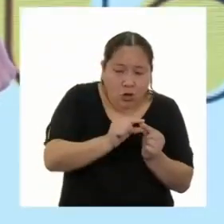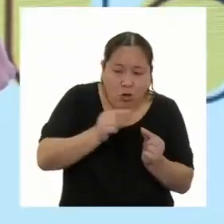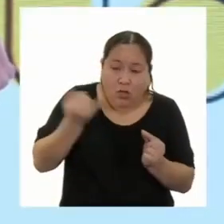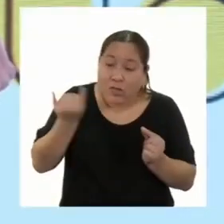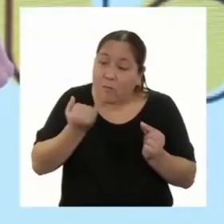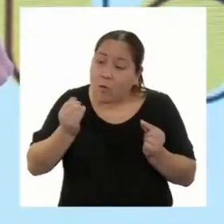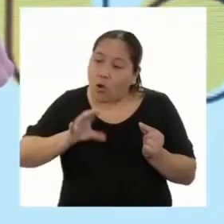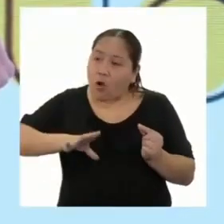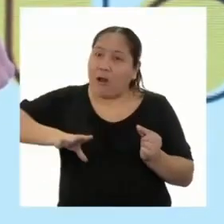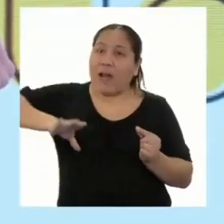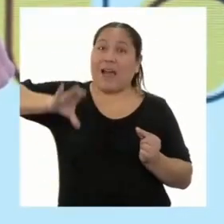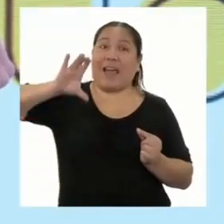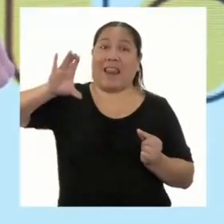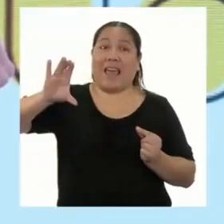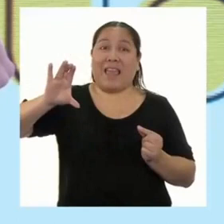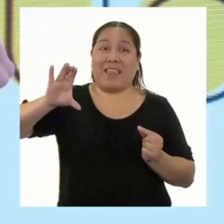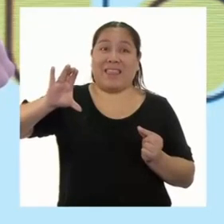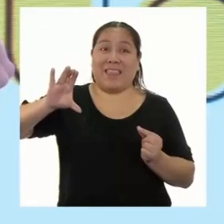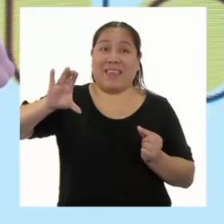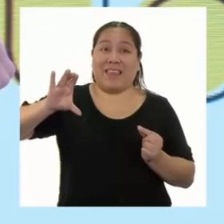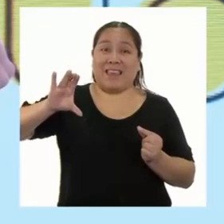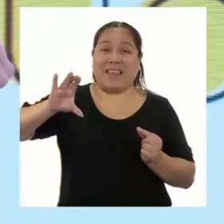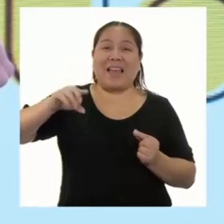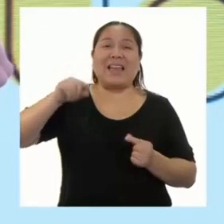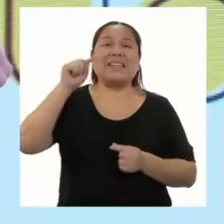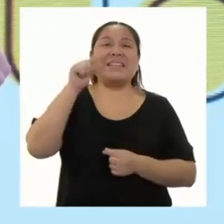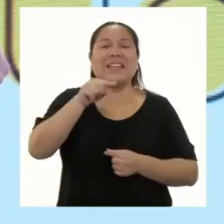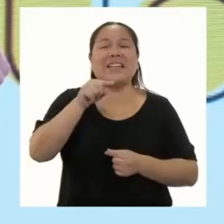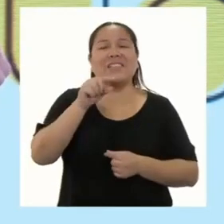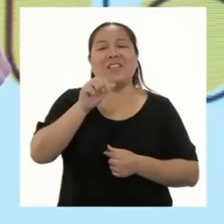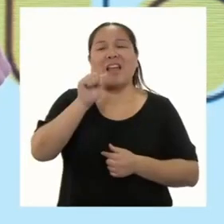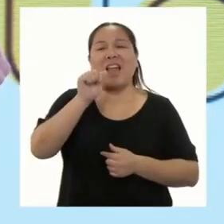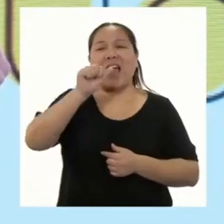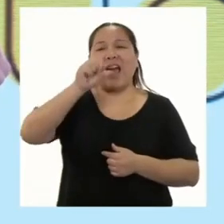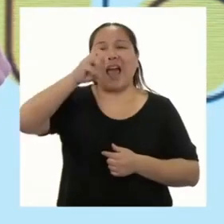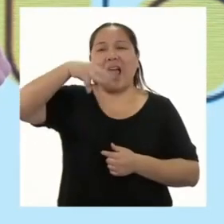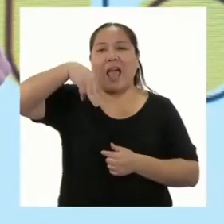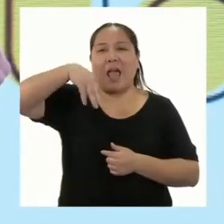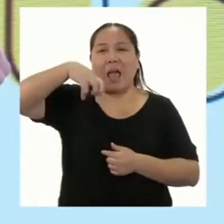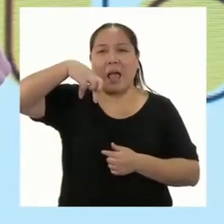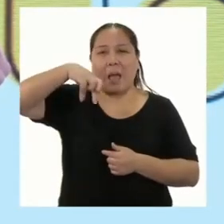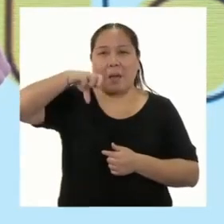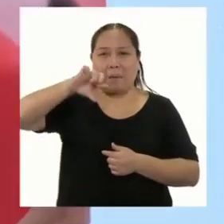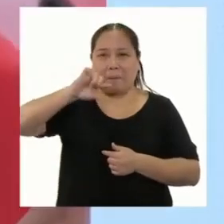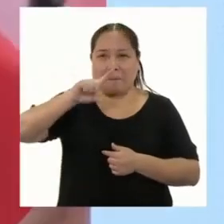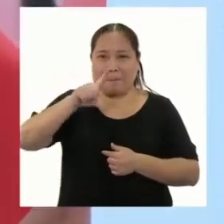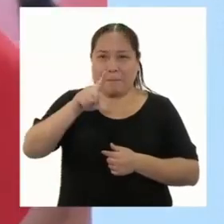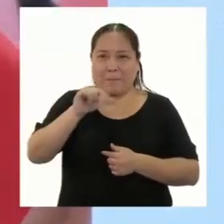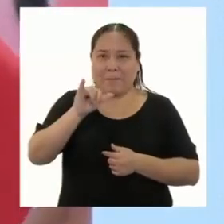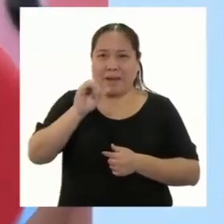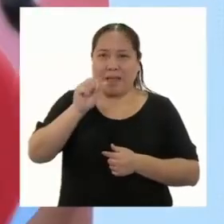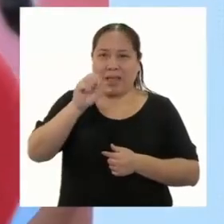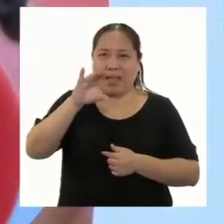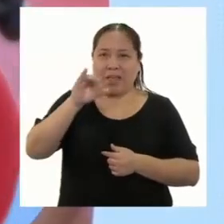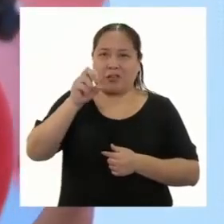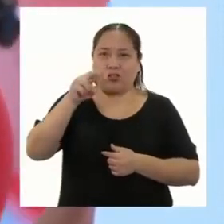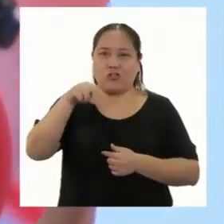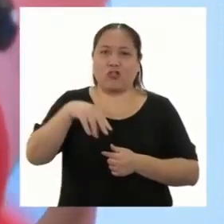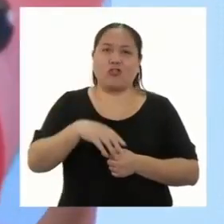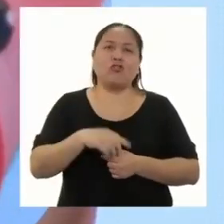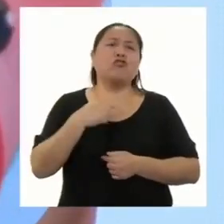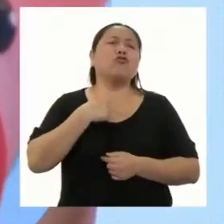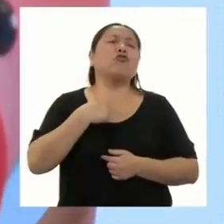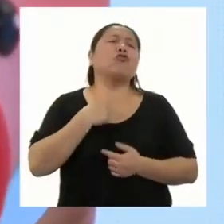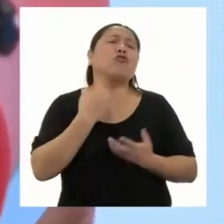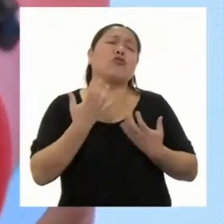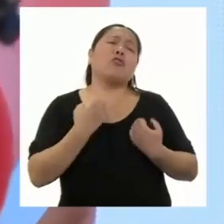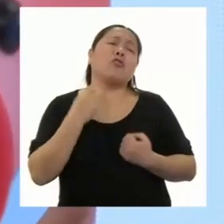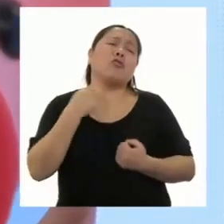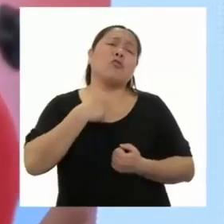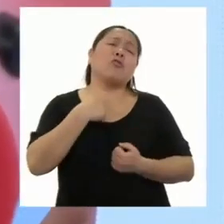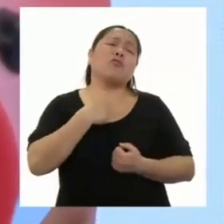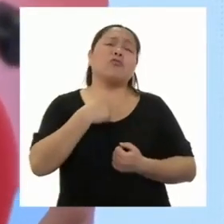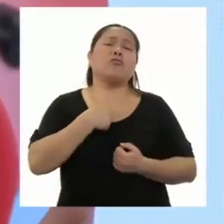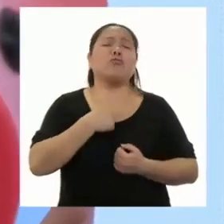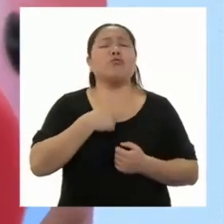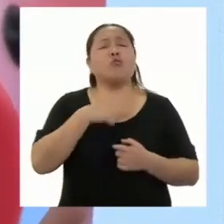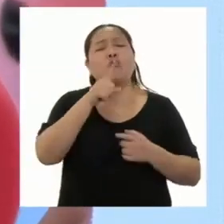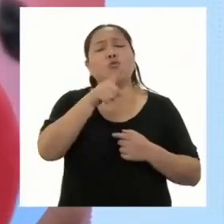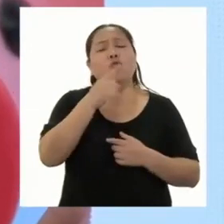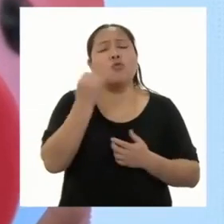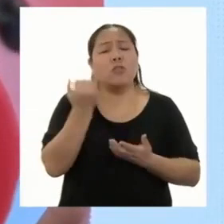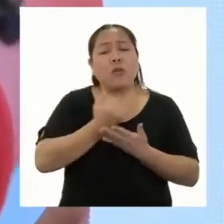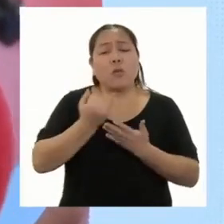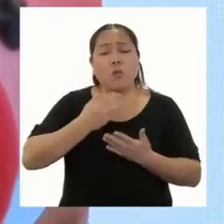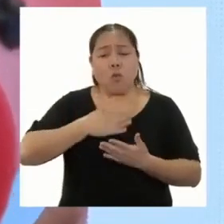grande. Y eso sería una escala de ampliación. ¡Yo quiero una de esas! ¡Haz un dibujo